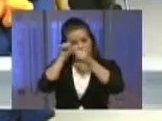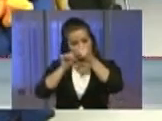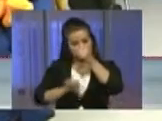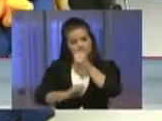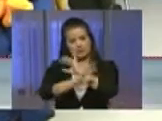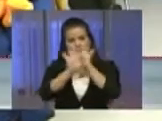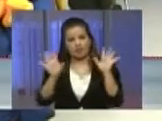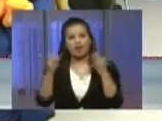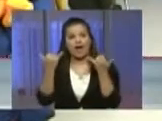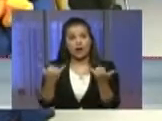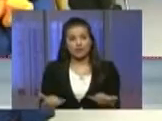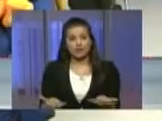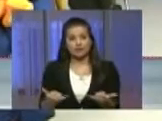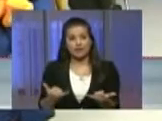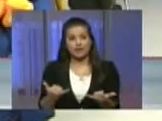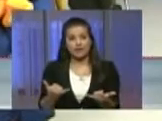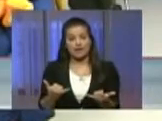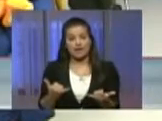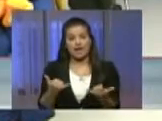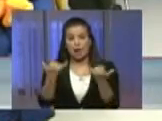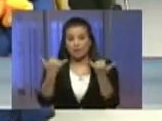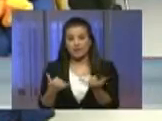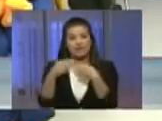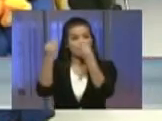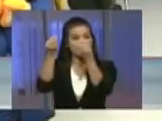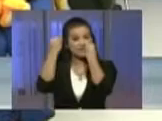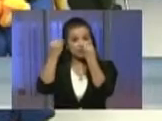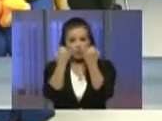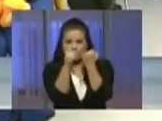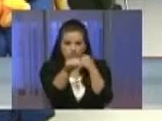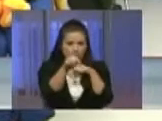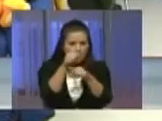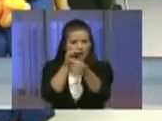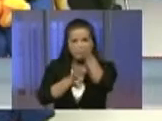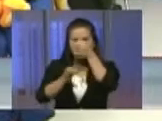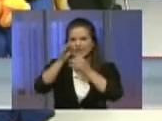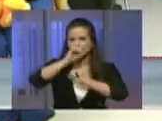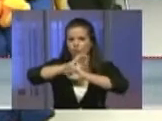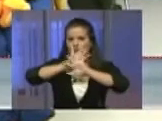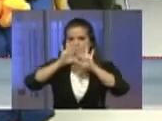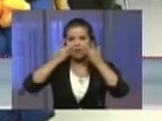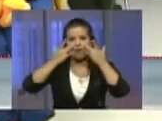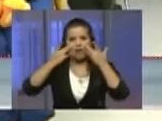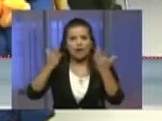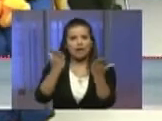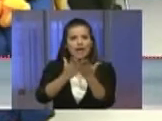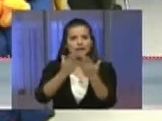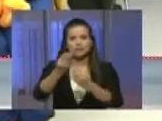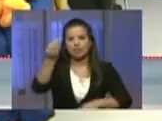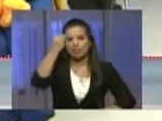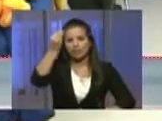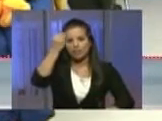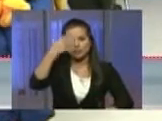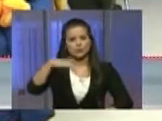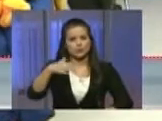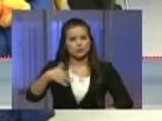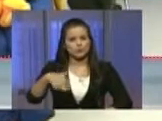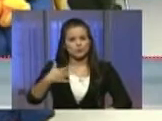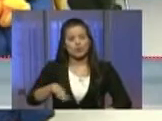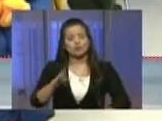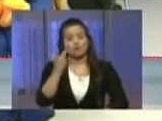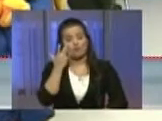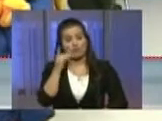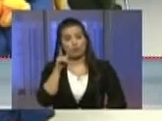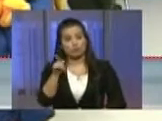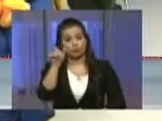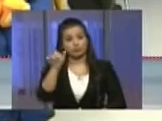recibir una clase de boxeo como usted estaba explicando presidente y eso De verdad que da cuenta de